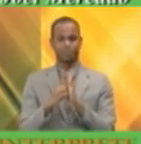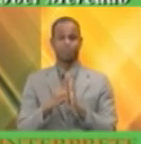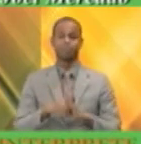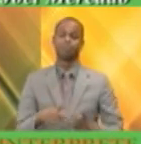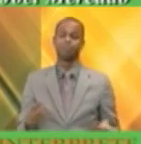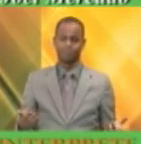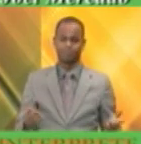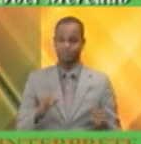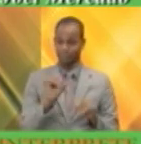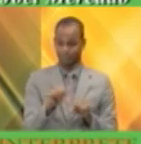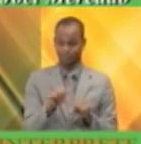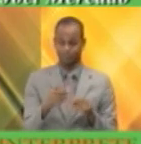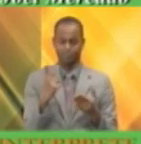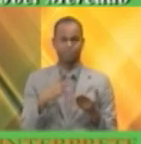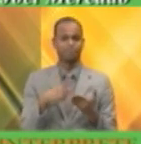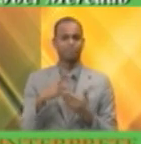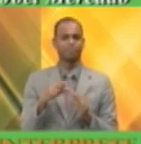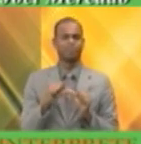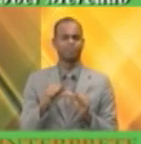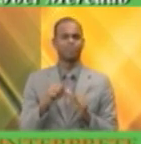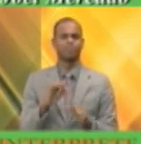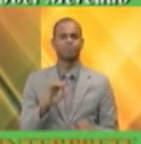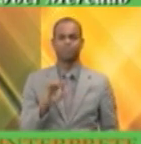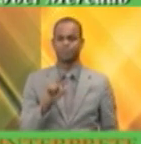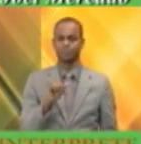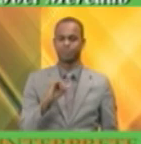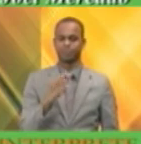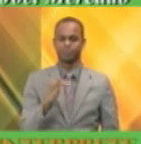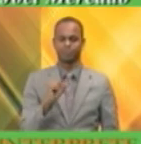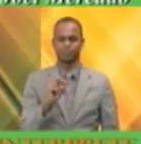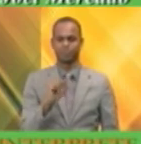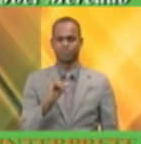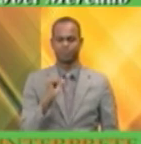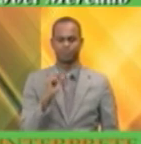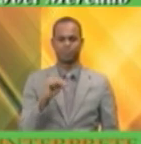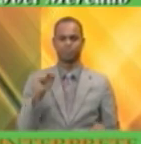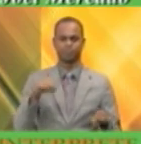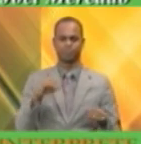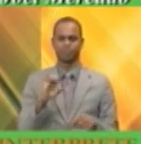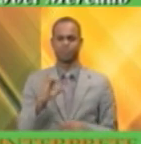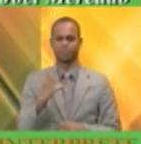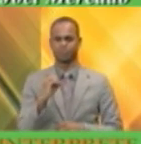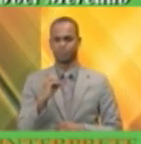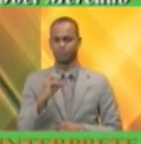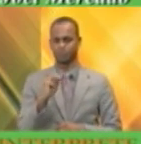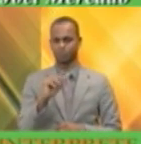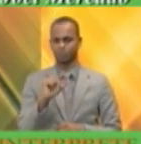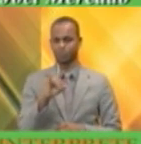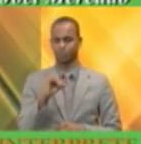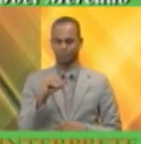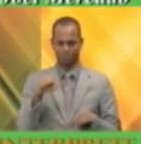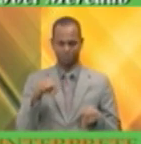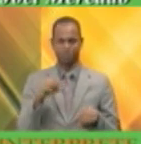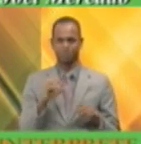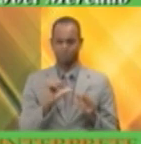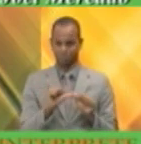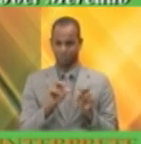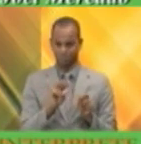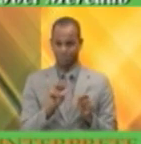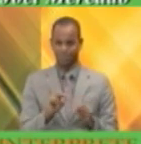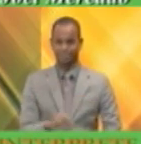bueno, quédese ahí porque ahora viene el economista Lucas Vicens en Ecomundo, aquí en Ojalá. No se